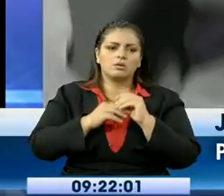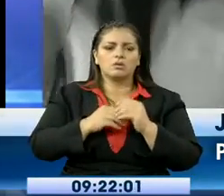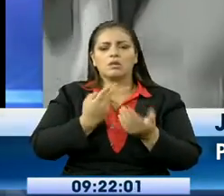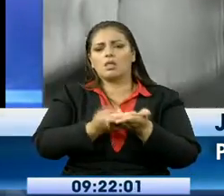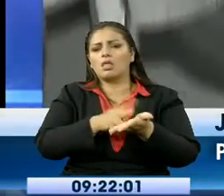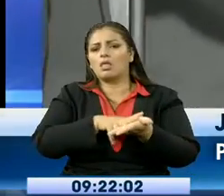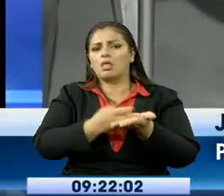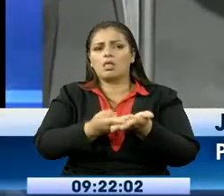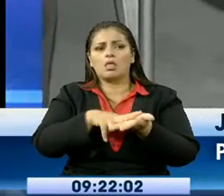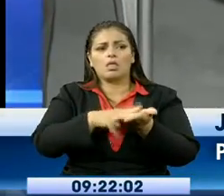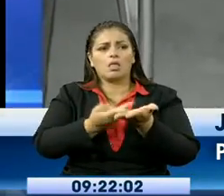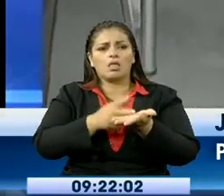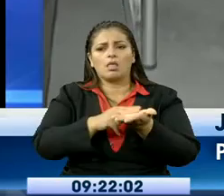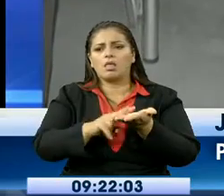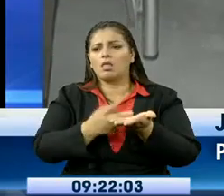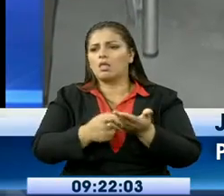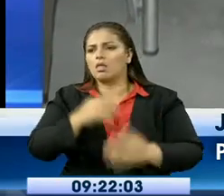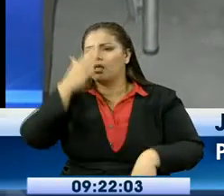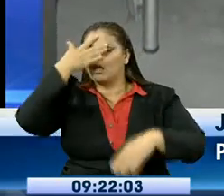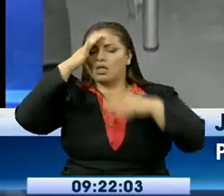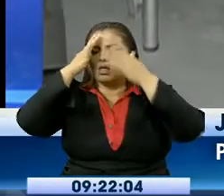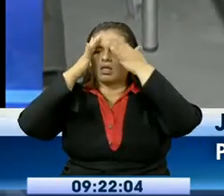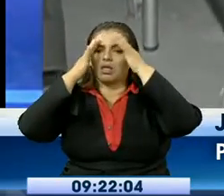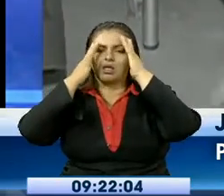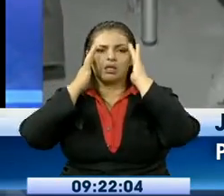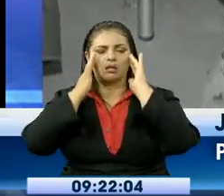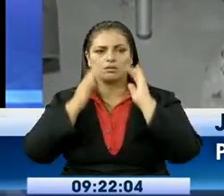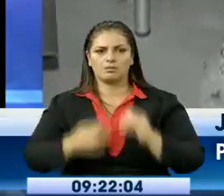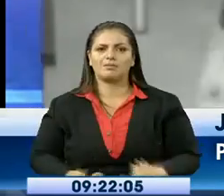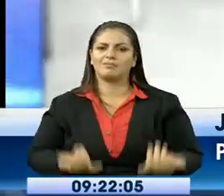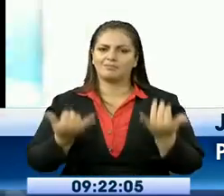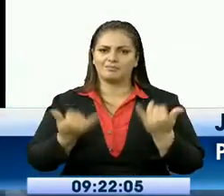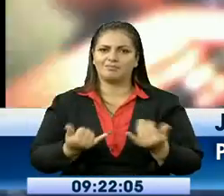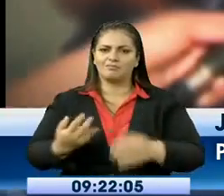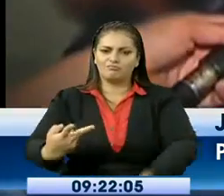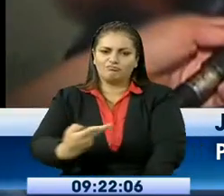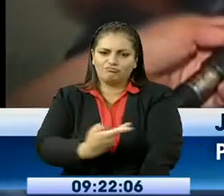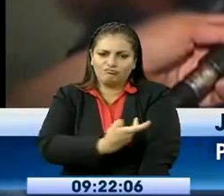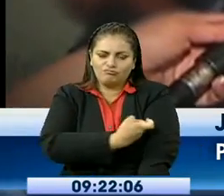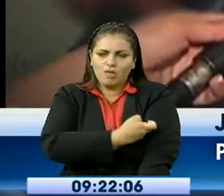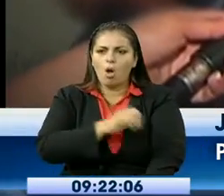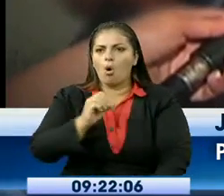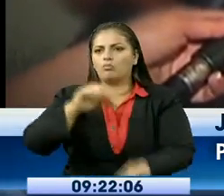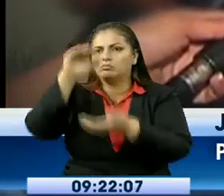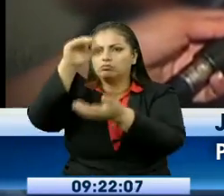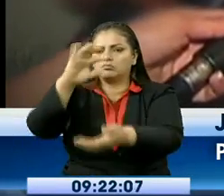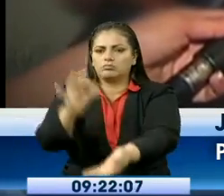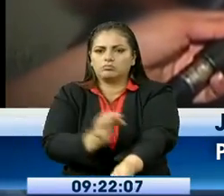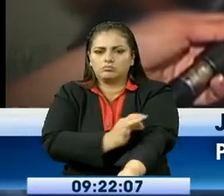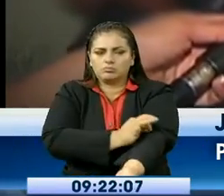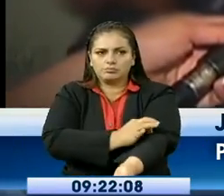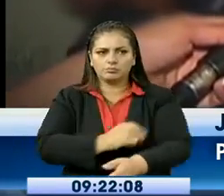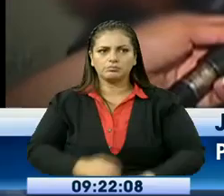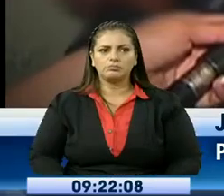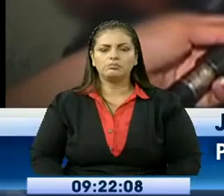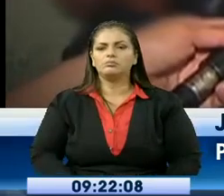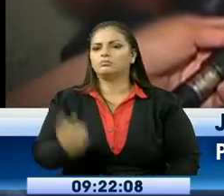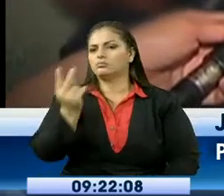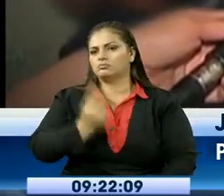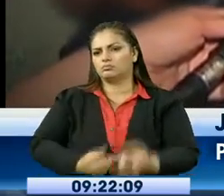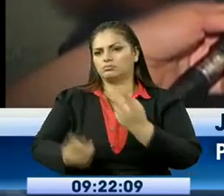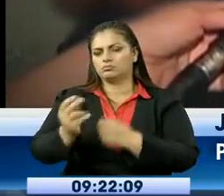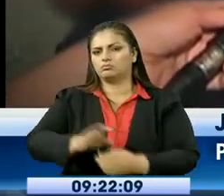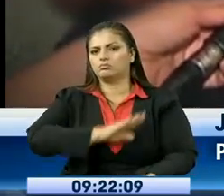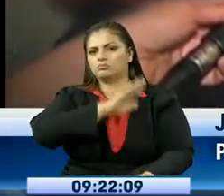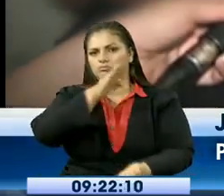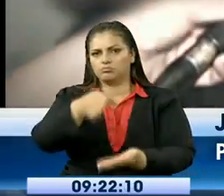utilizando medicamentos adecuados para tratar de que él se estabilice. Hemos venido a hacerle visitas y vamos a continuar haciéndolo